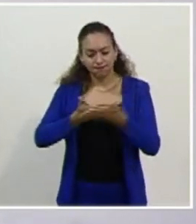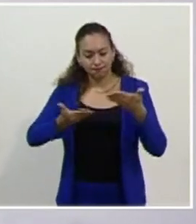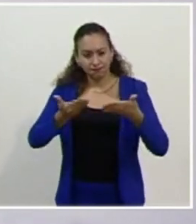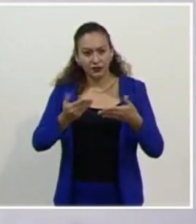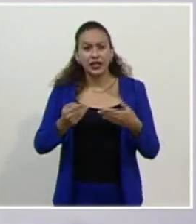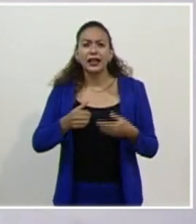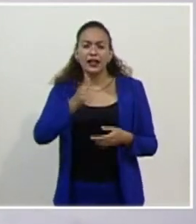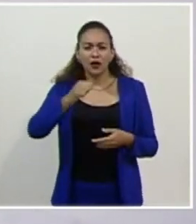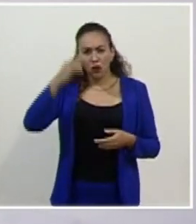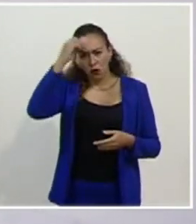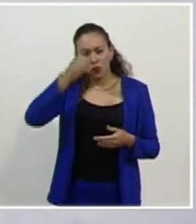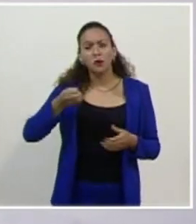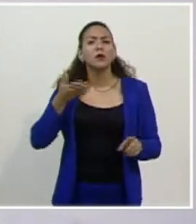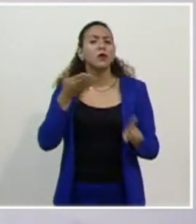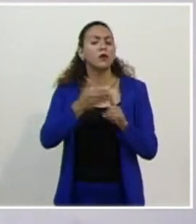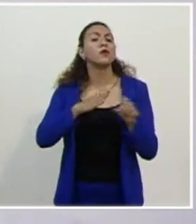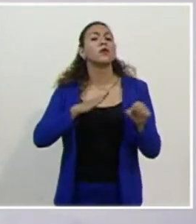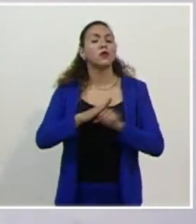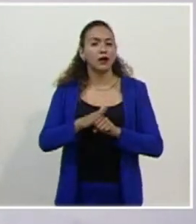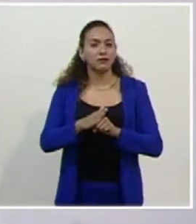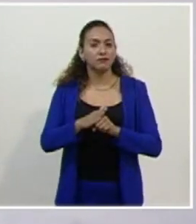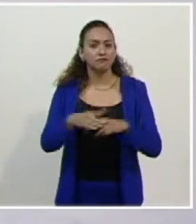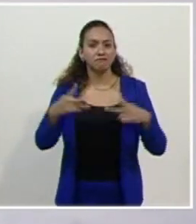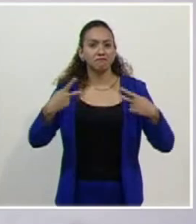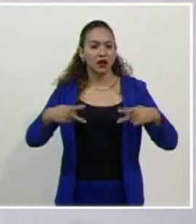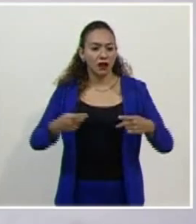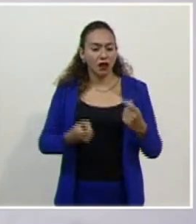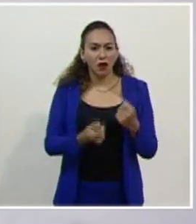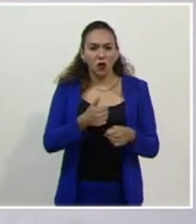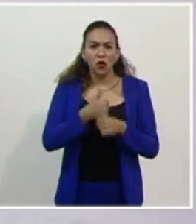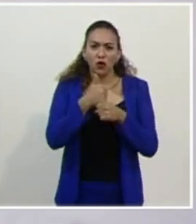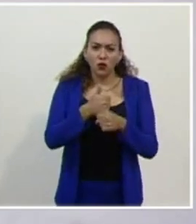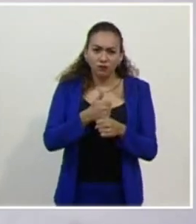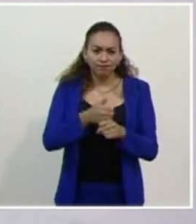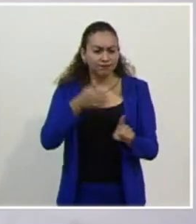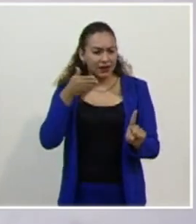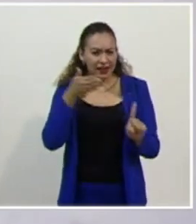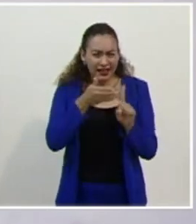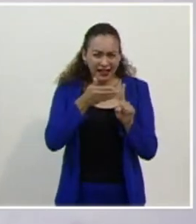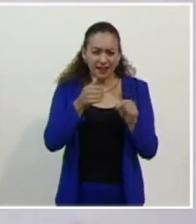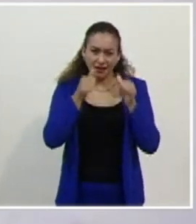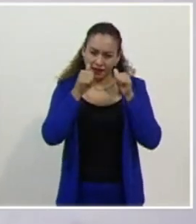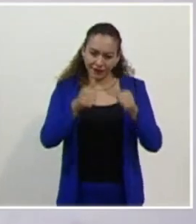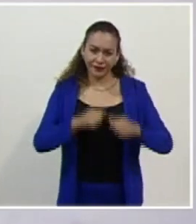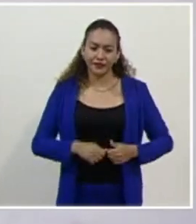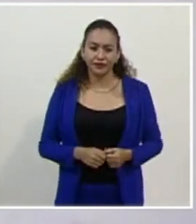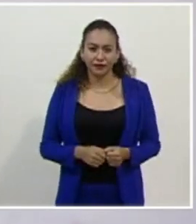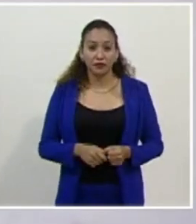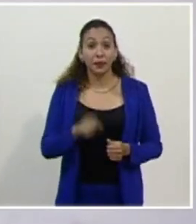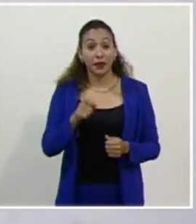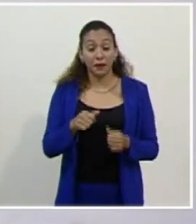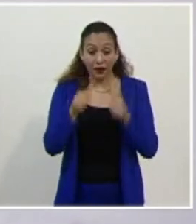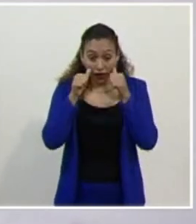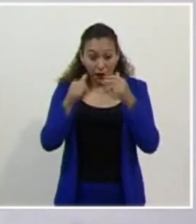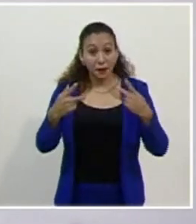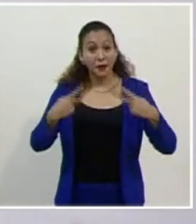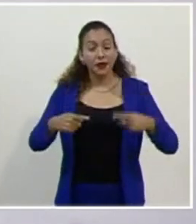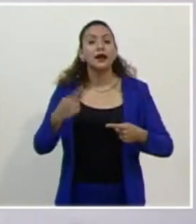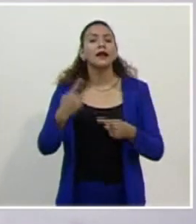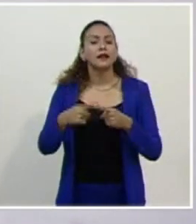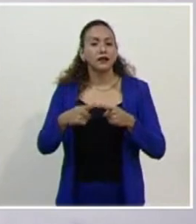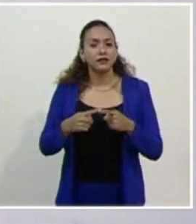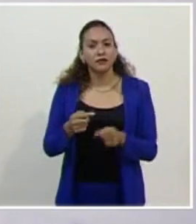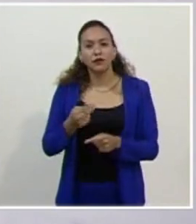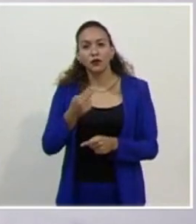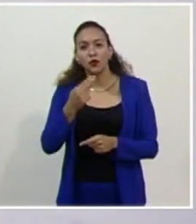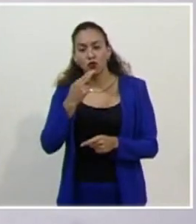necesidades de las víctimas. Un diálogo que se centre en las necesidades de las y los